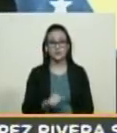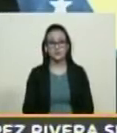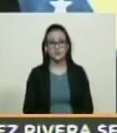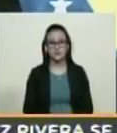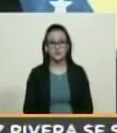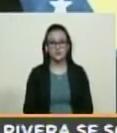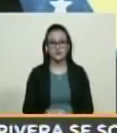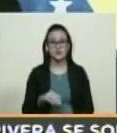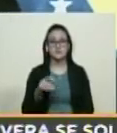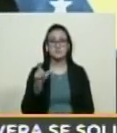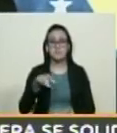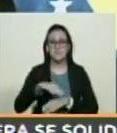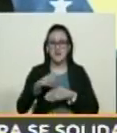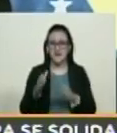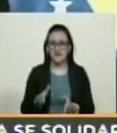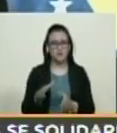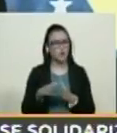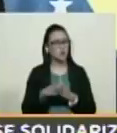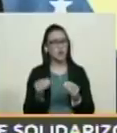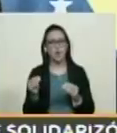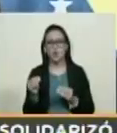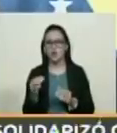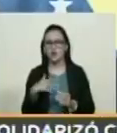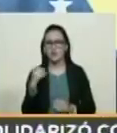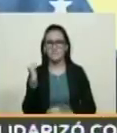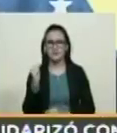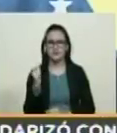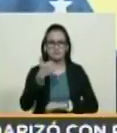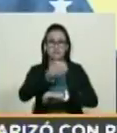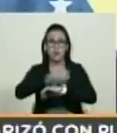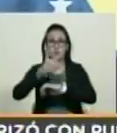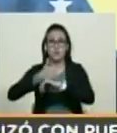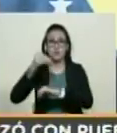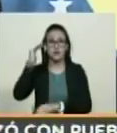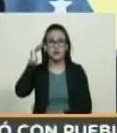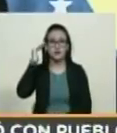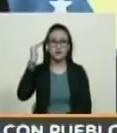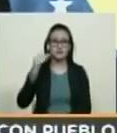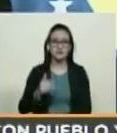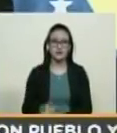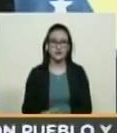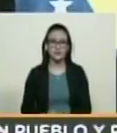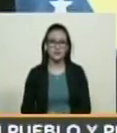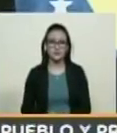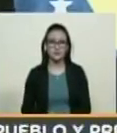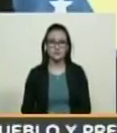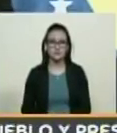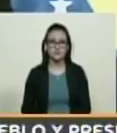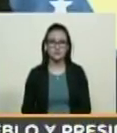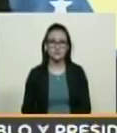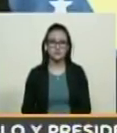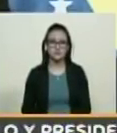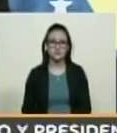a ministros, ministras, al alto mando militar de la Fuerza Armada Nacional Bolivariana,